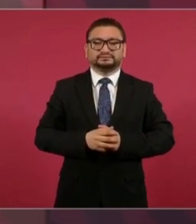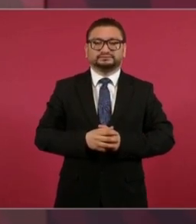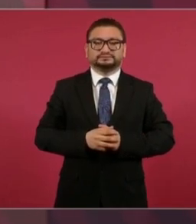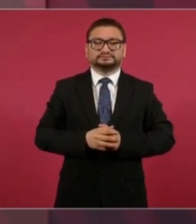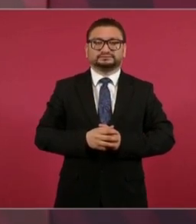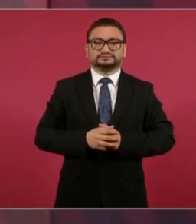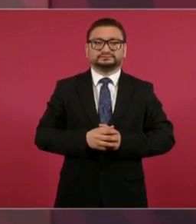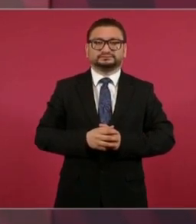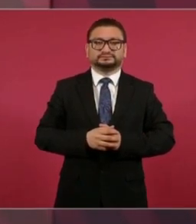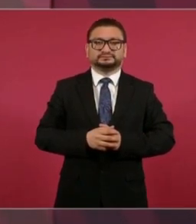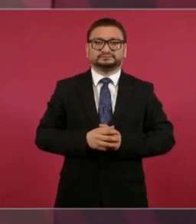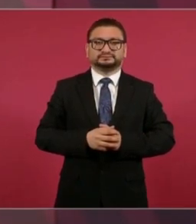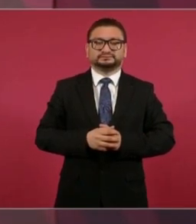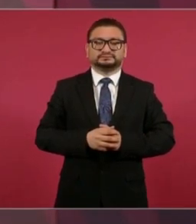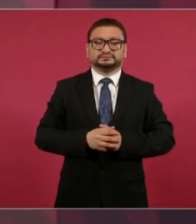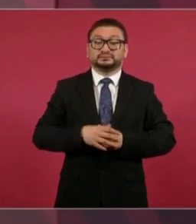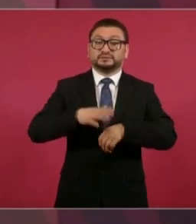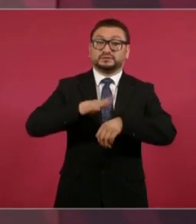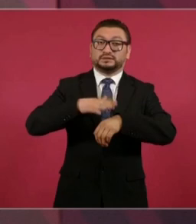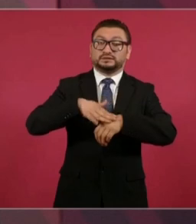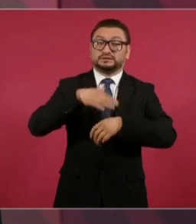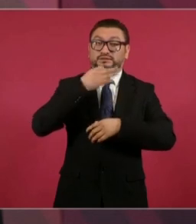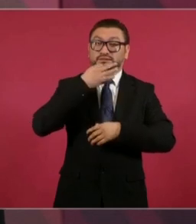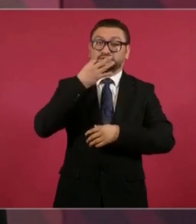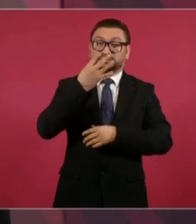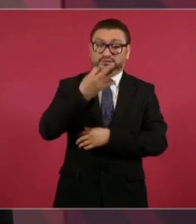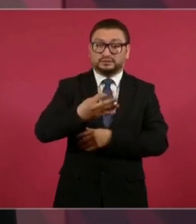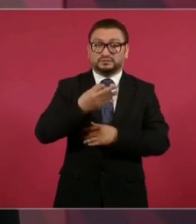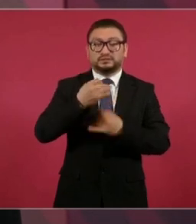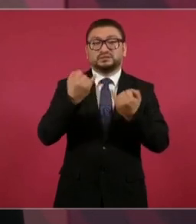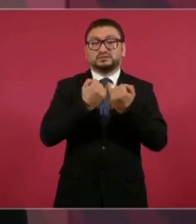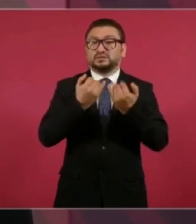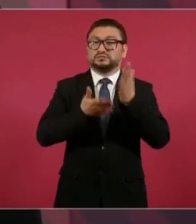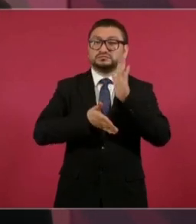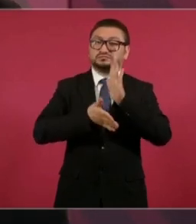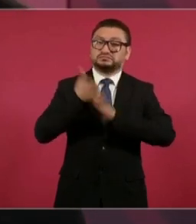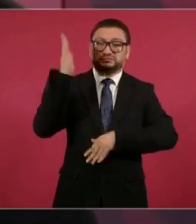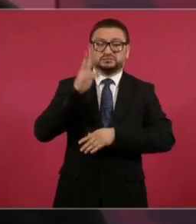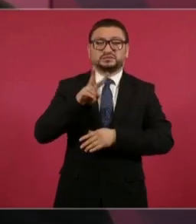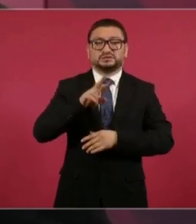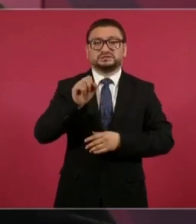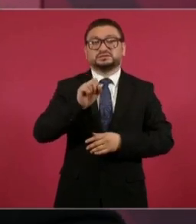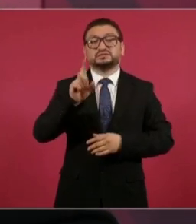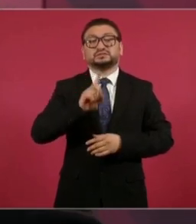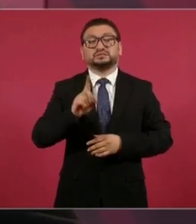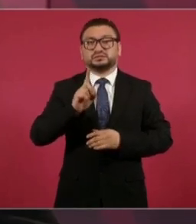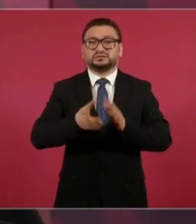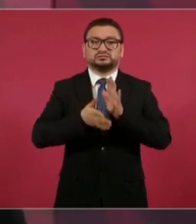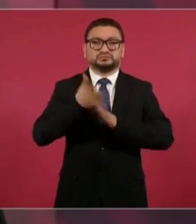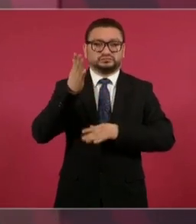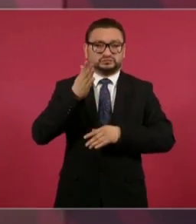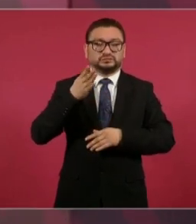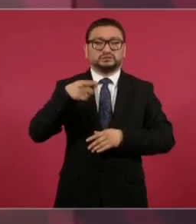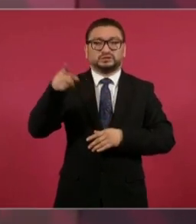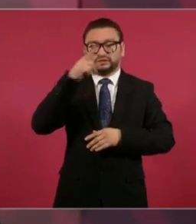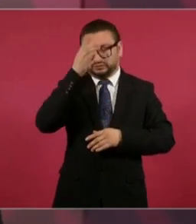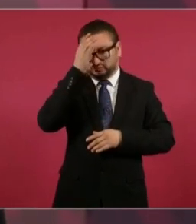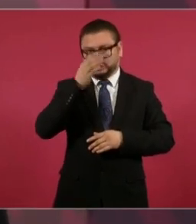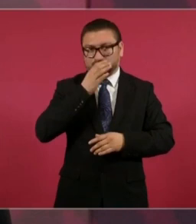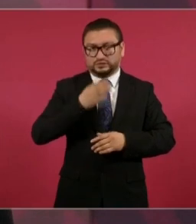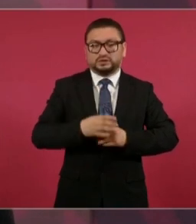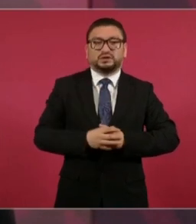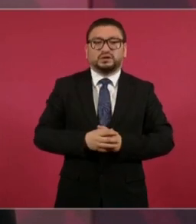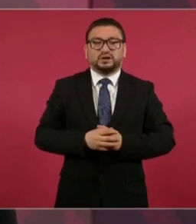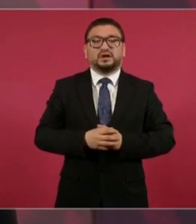eh Les informo que vamos de de gida de fin de semana vamos a estar en Coahuila